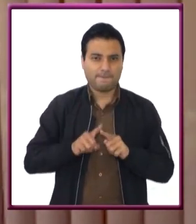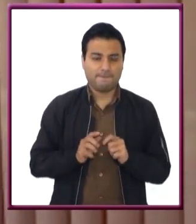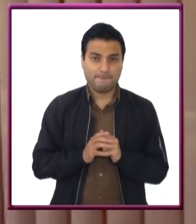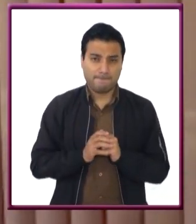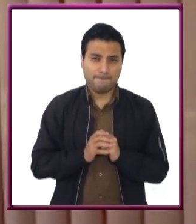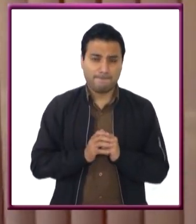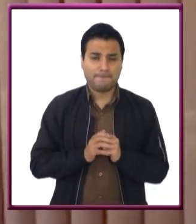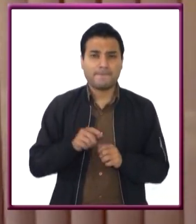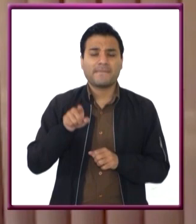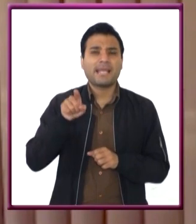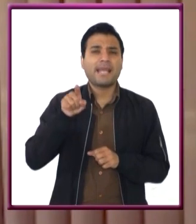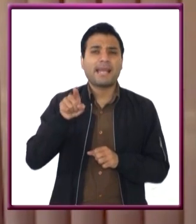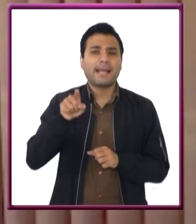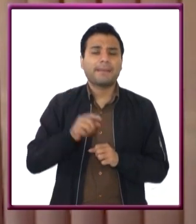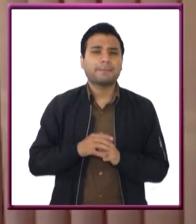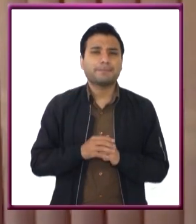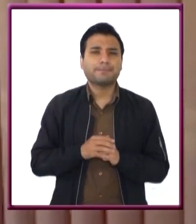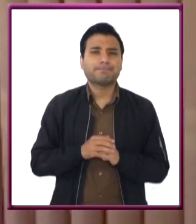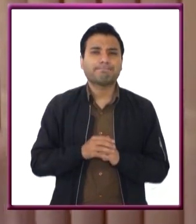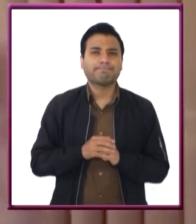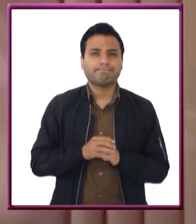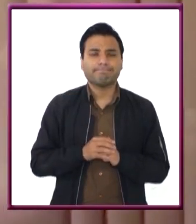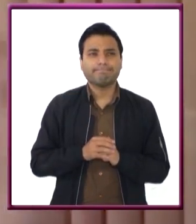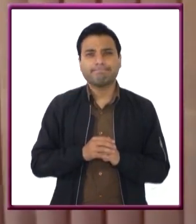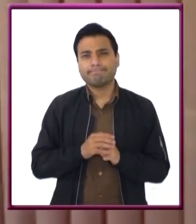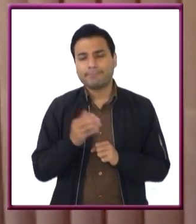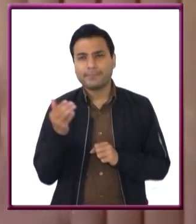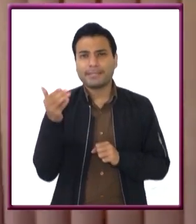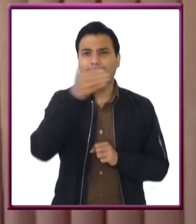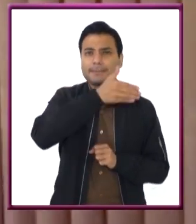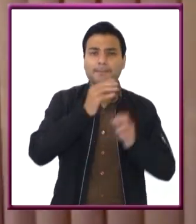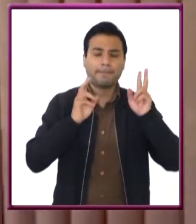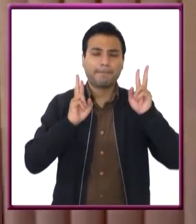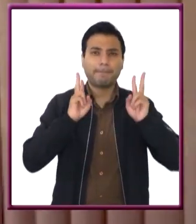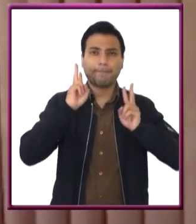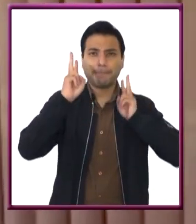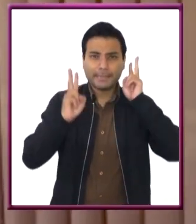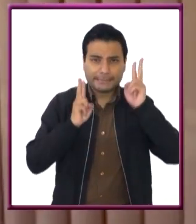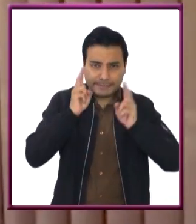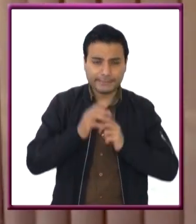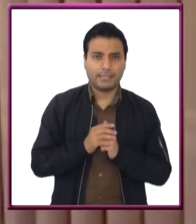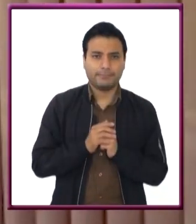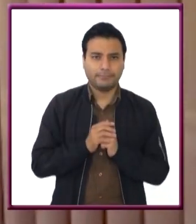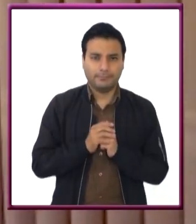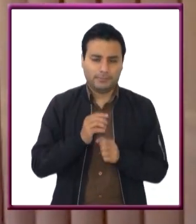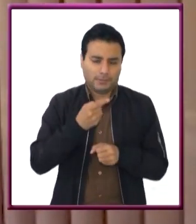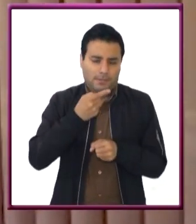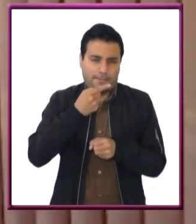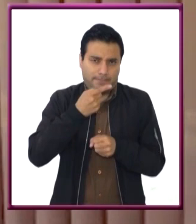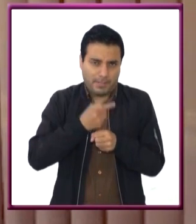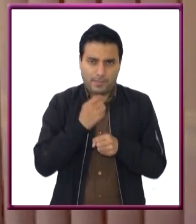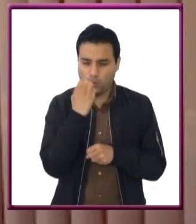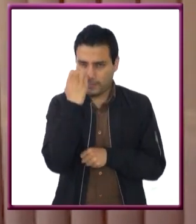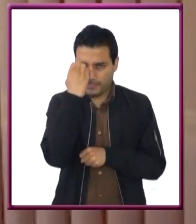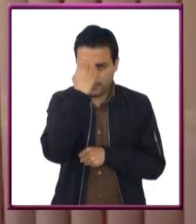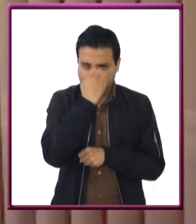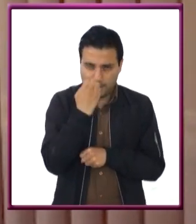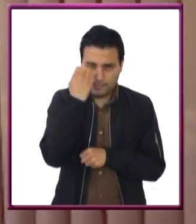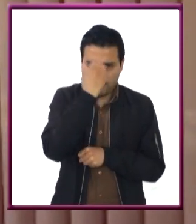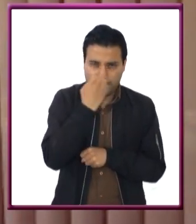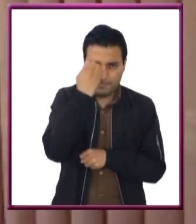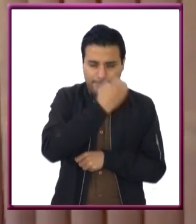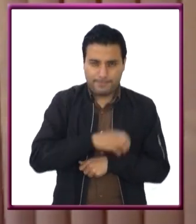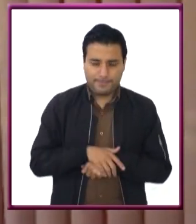respecto. Lo primero que hizo fue hacer como una visita y estar observando todo lo que sucedía. He de decir que